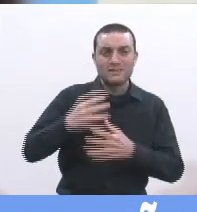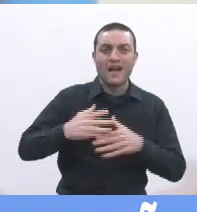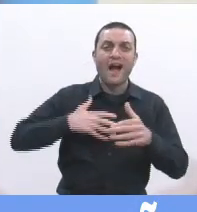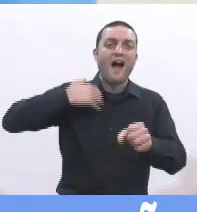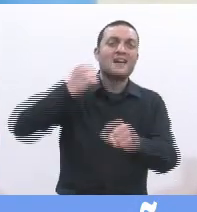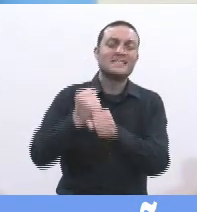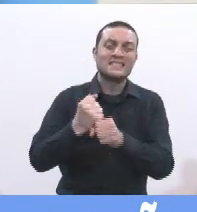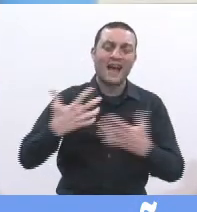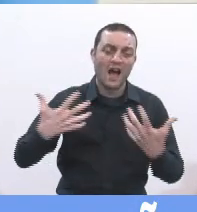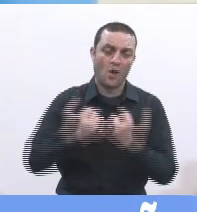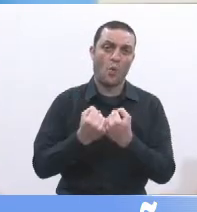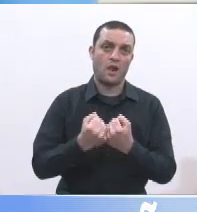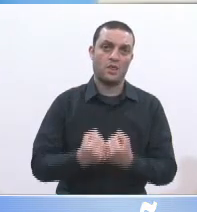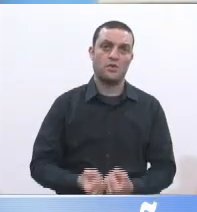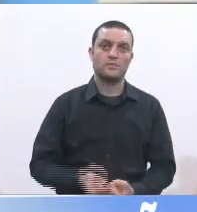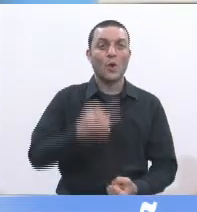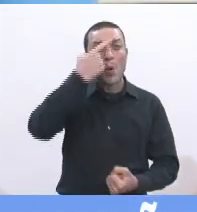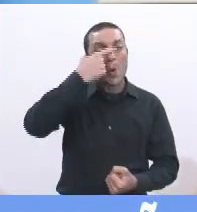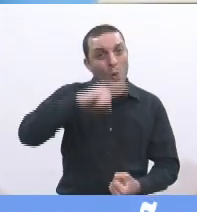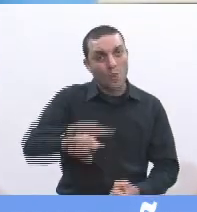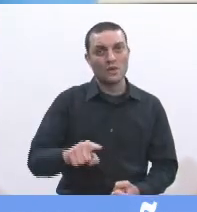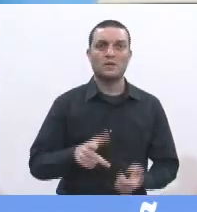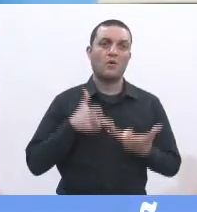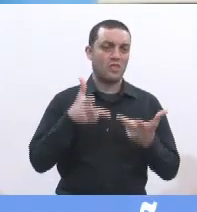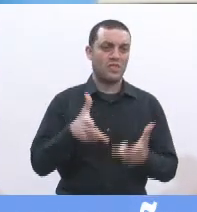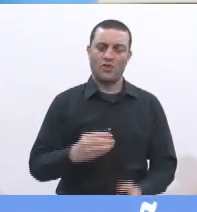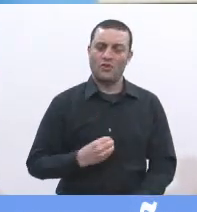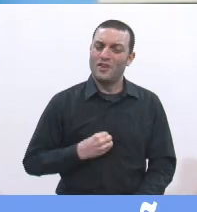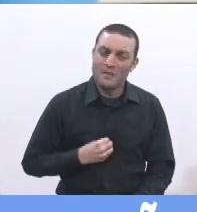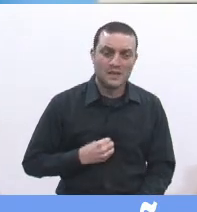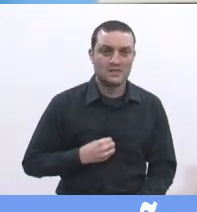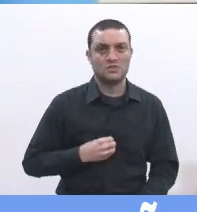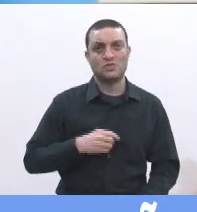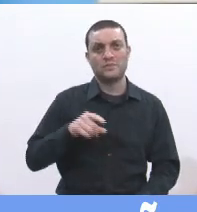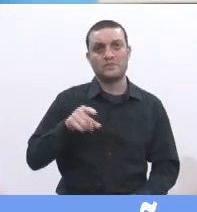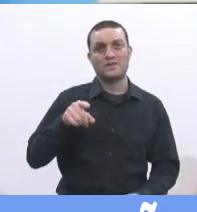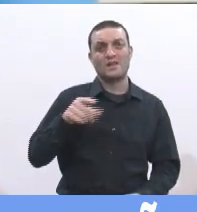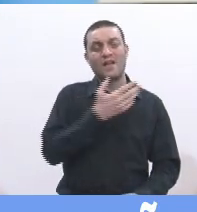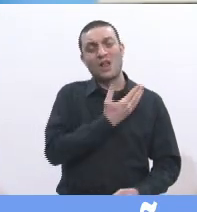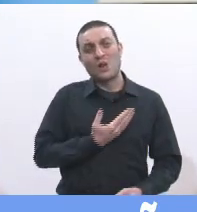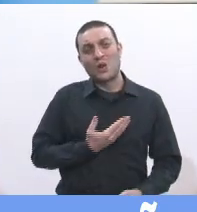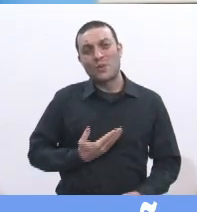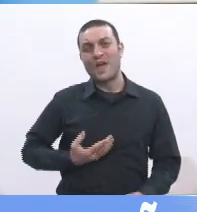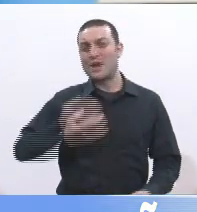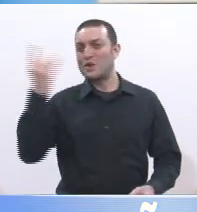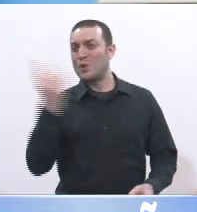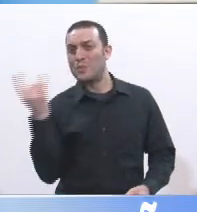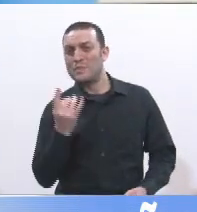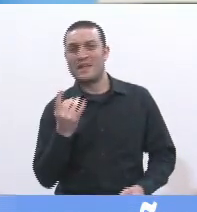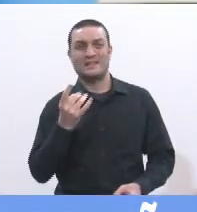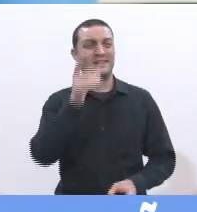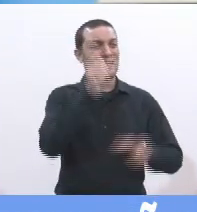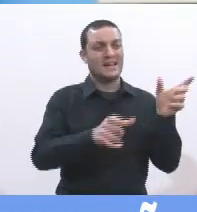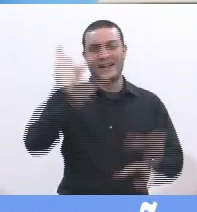decirles, lamento profundamente que le hayan mentido a los argentinos. Le